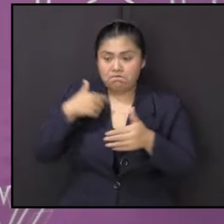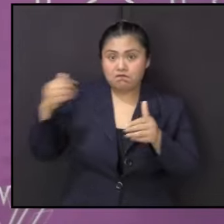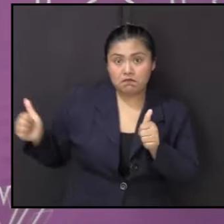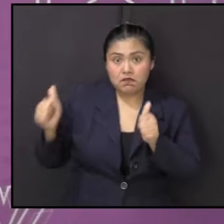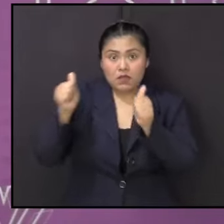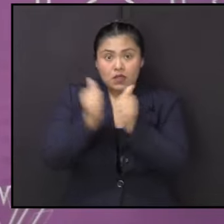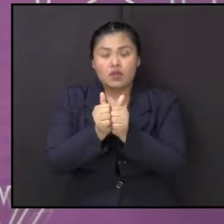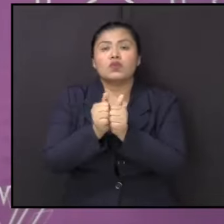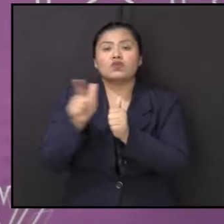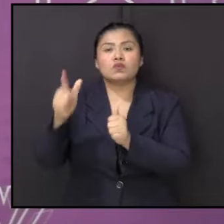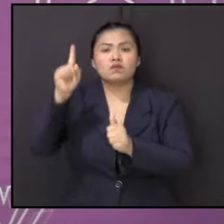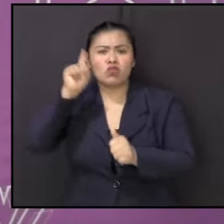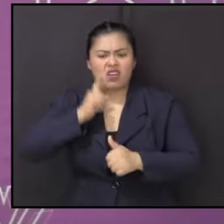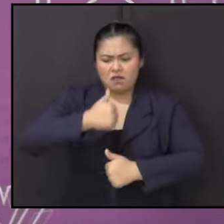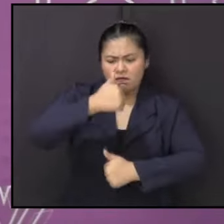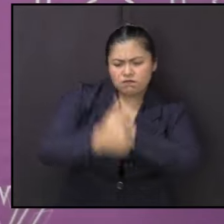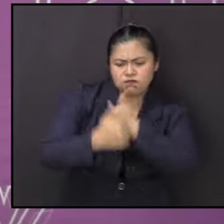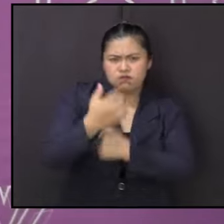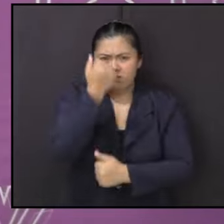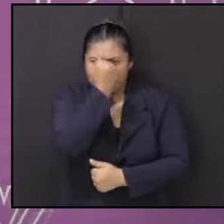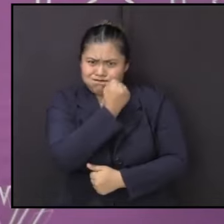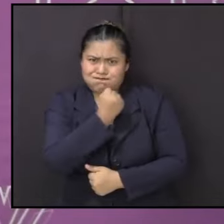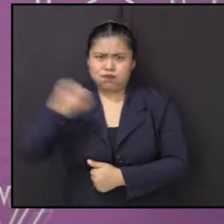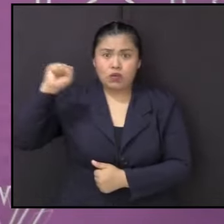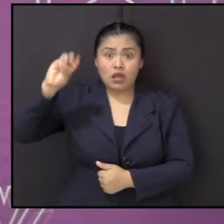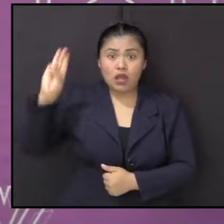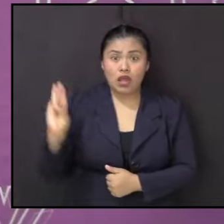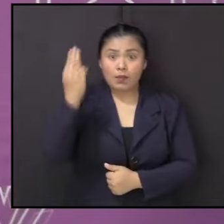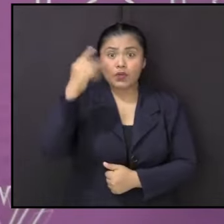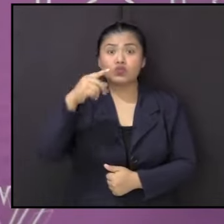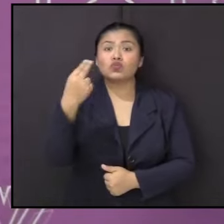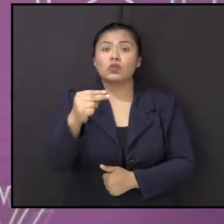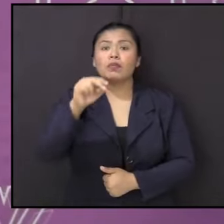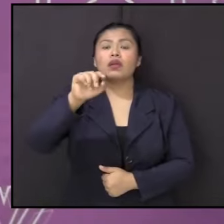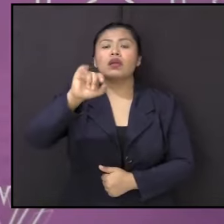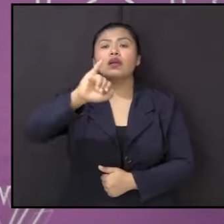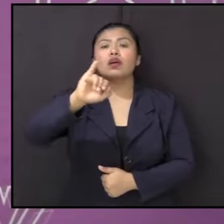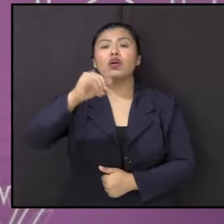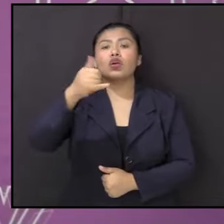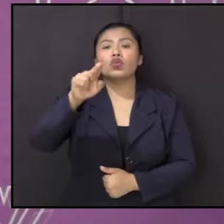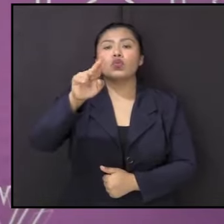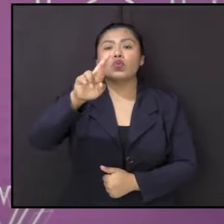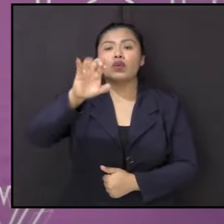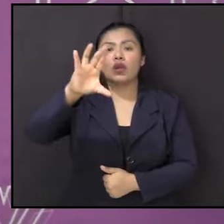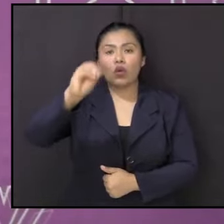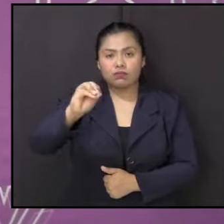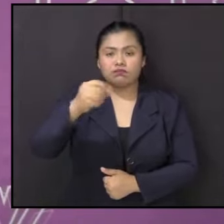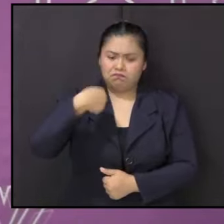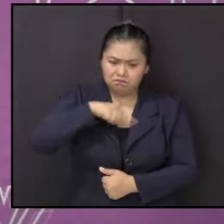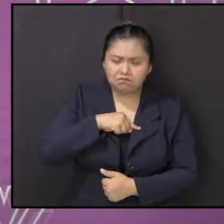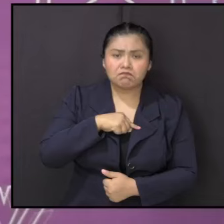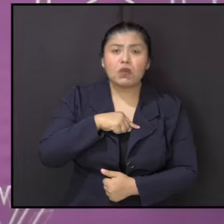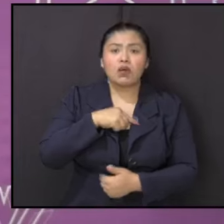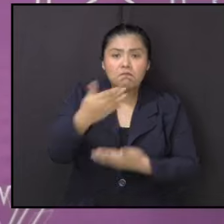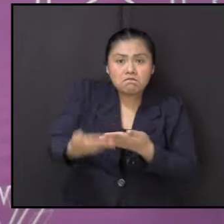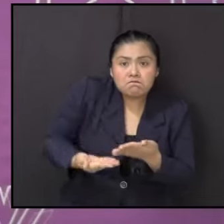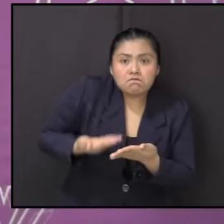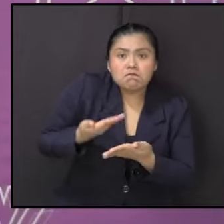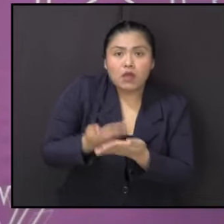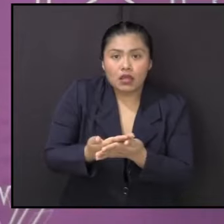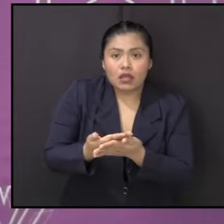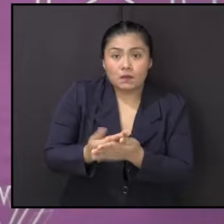Yuriko Santander. Y queremos proponer de inicio que la próxima diputada de este distrito tenga 3 trabajos